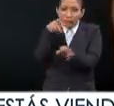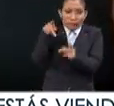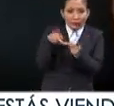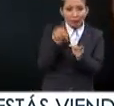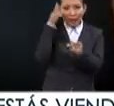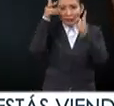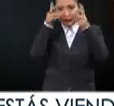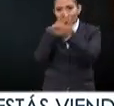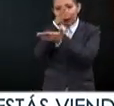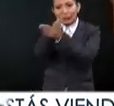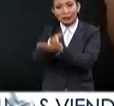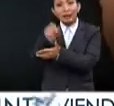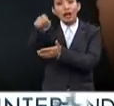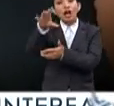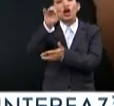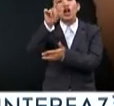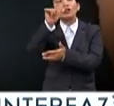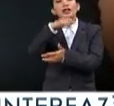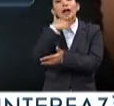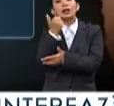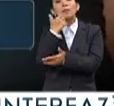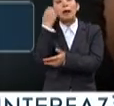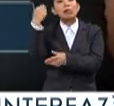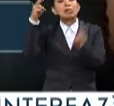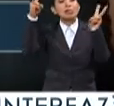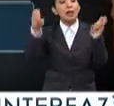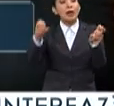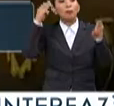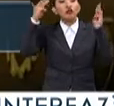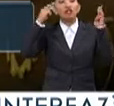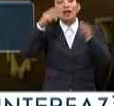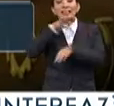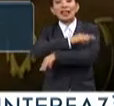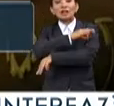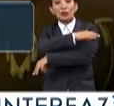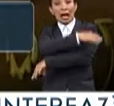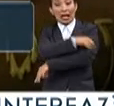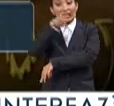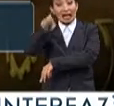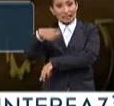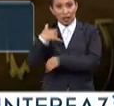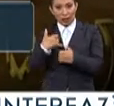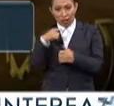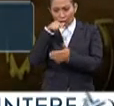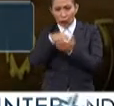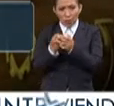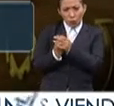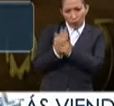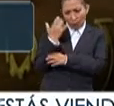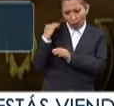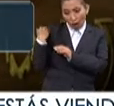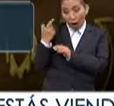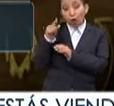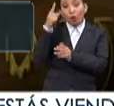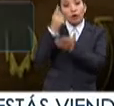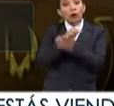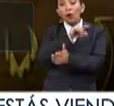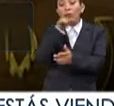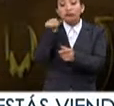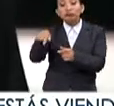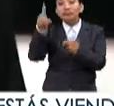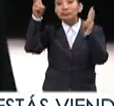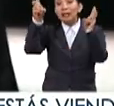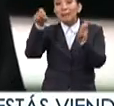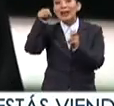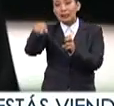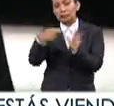que debes visitar se encuentra en la colonia roma y se llama el museo del tatuaje este joven recinto cultural es el único en su tipo en méxico